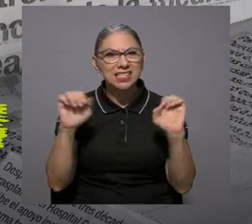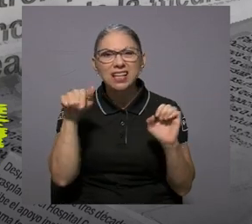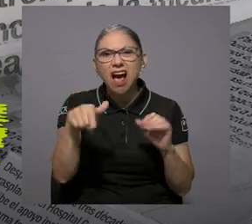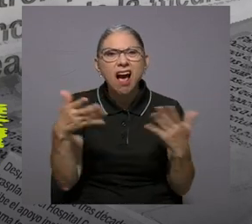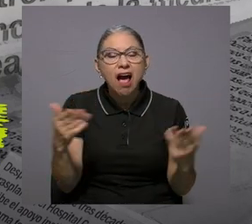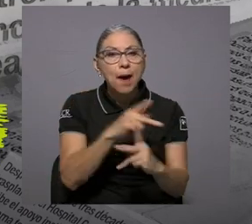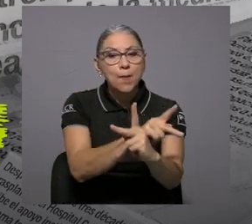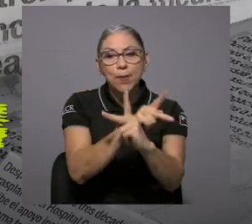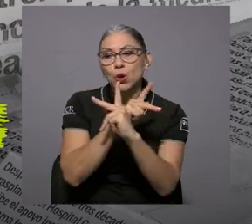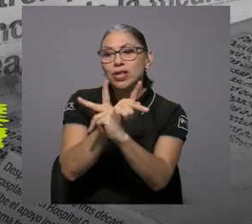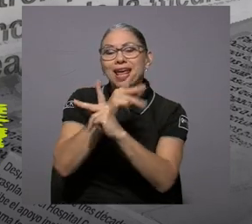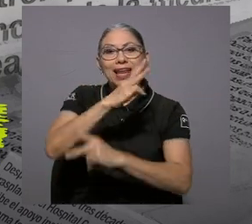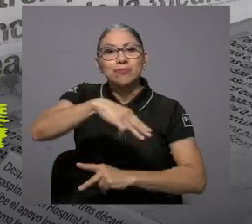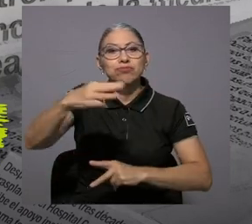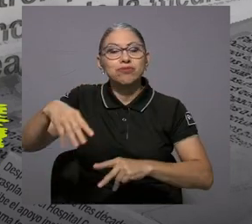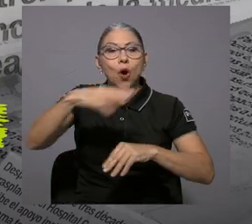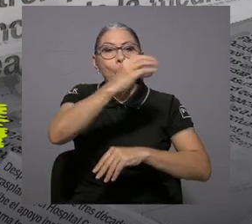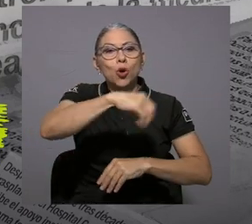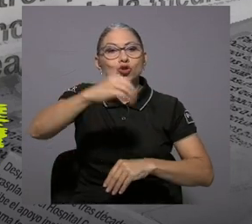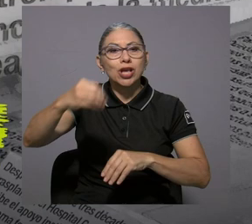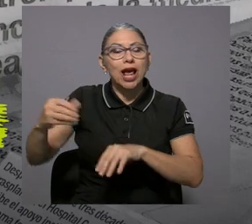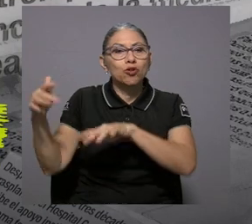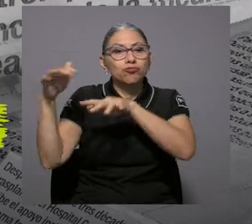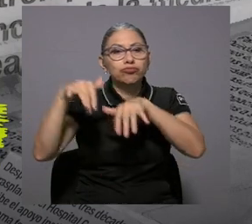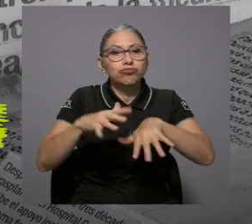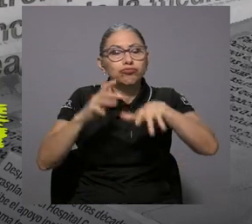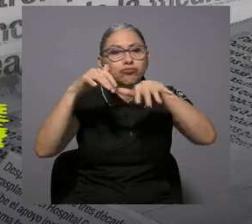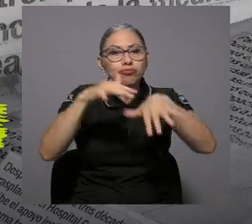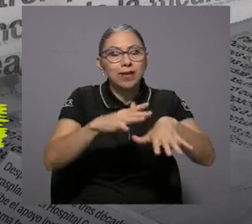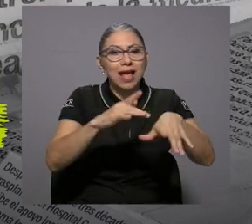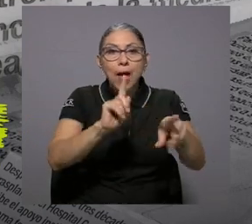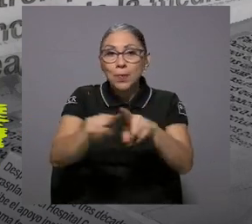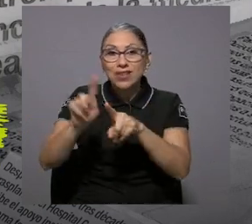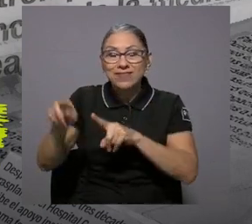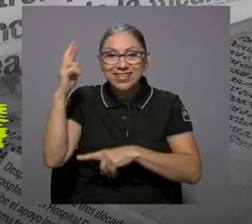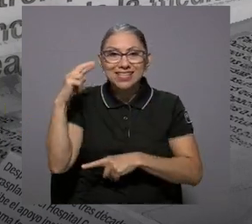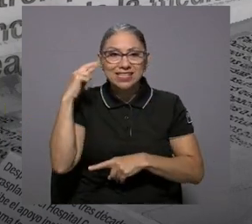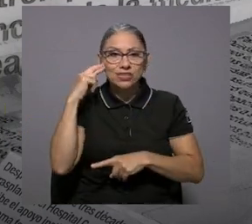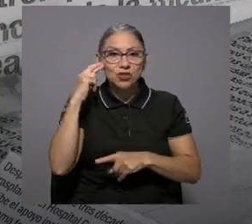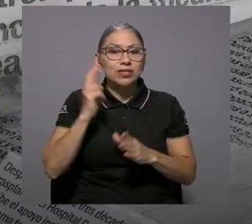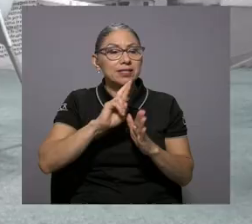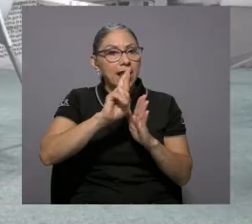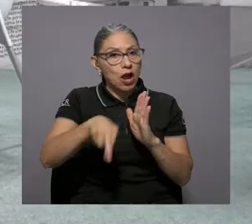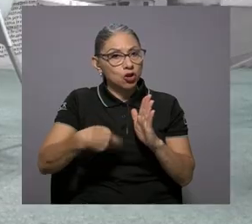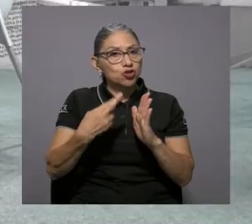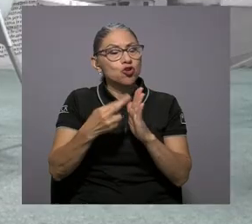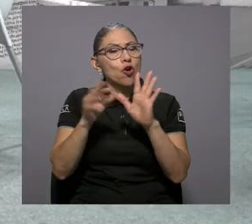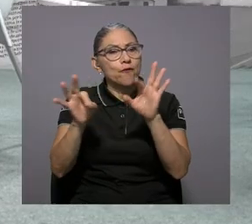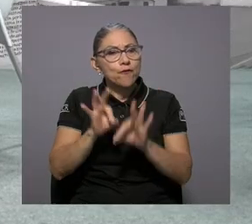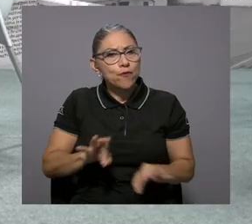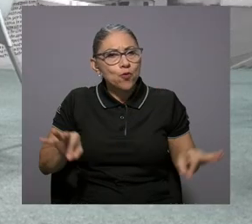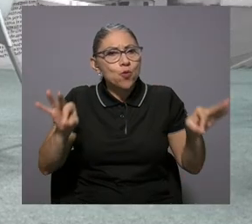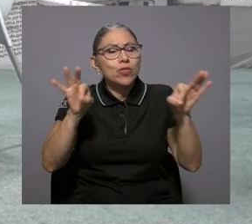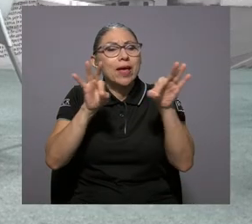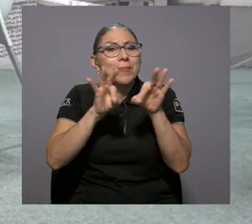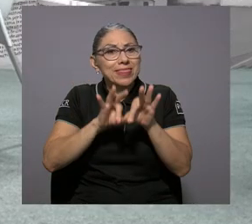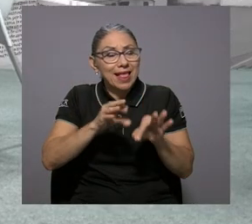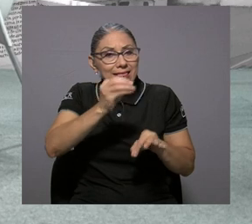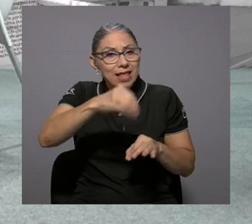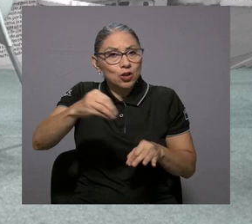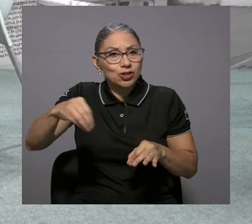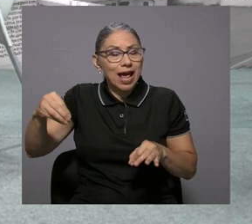océano. Por varias razones, hay el rol fundamental que el océano juega para